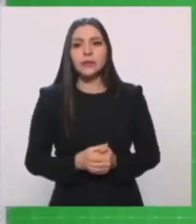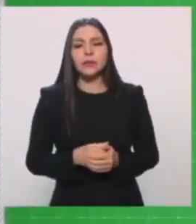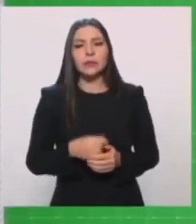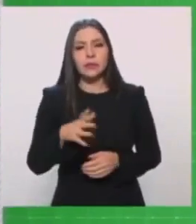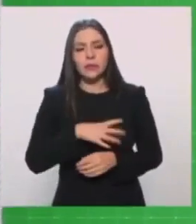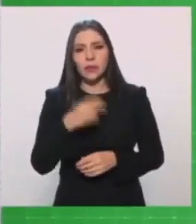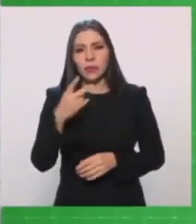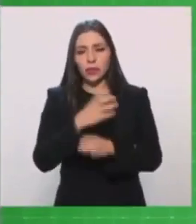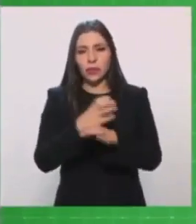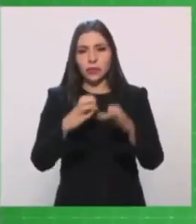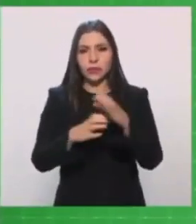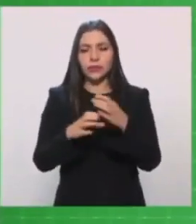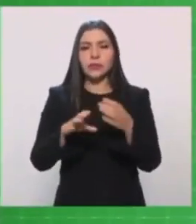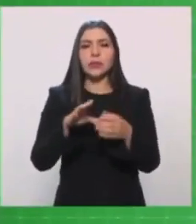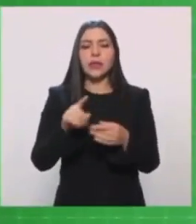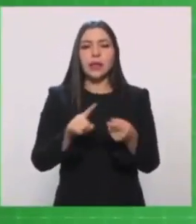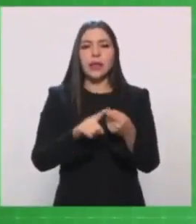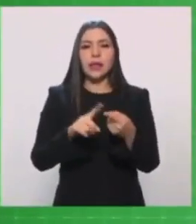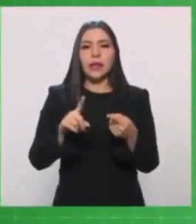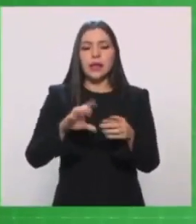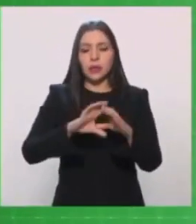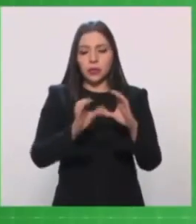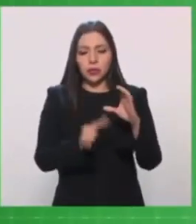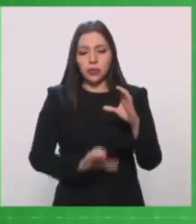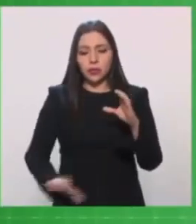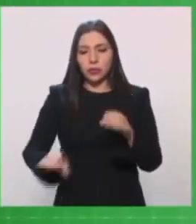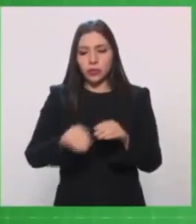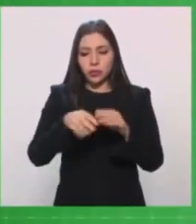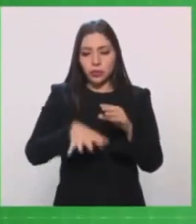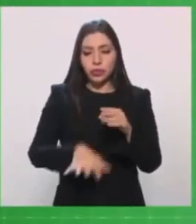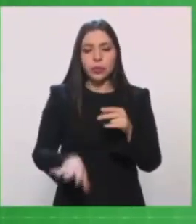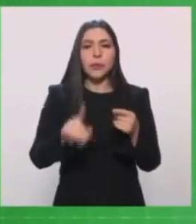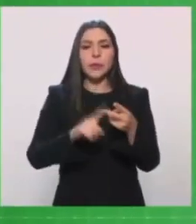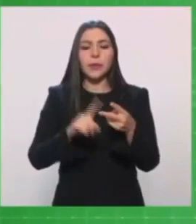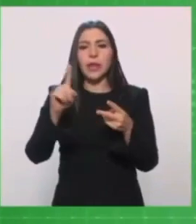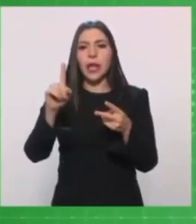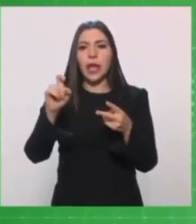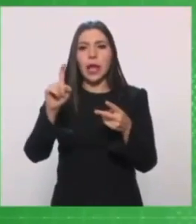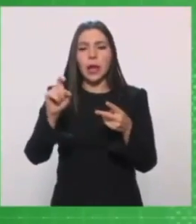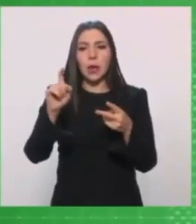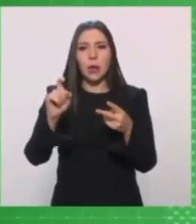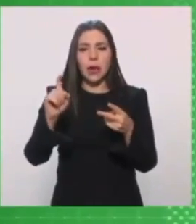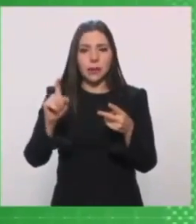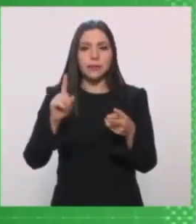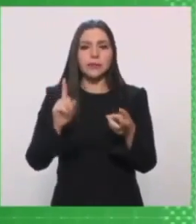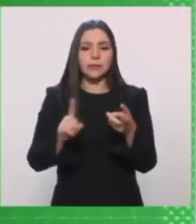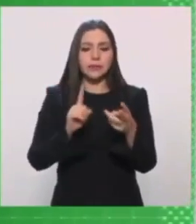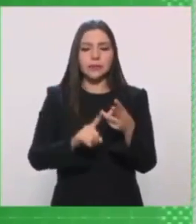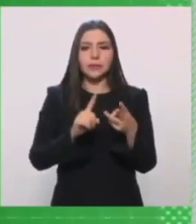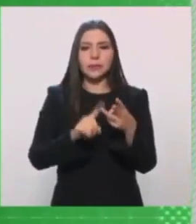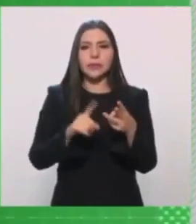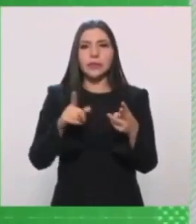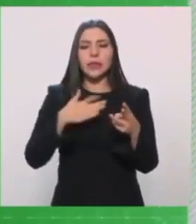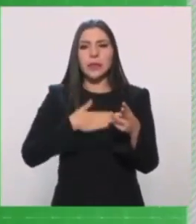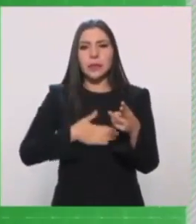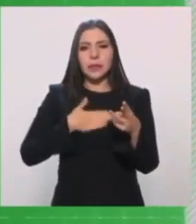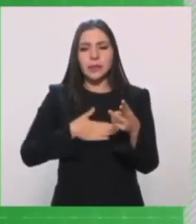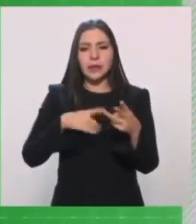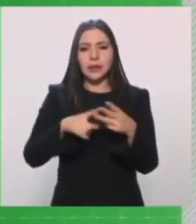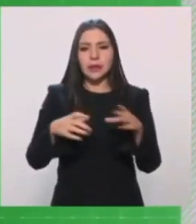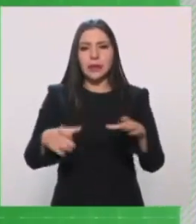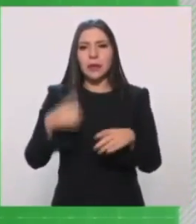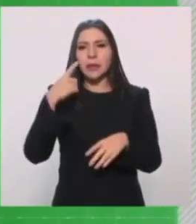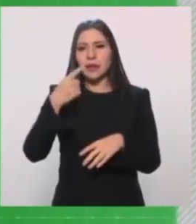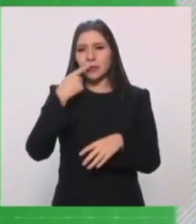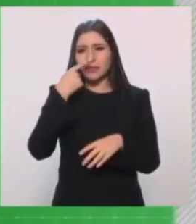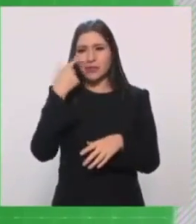Uno, drenaje, agua potable, y el efecto de este inodoro que impide que los malos olores salgan